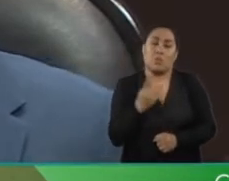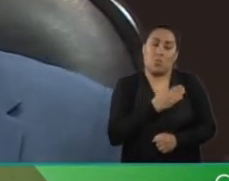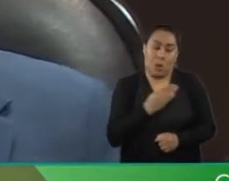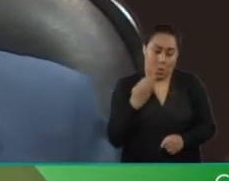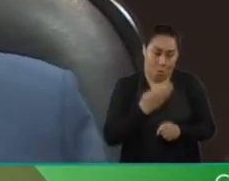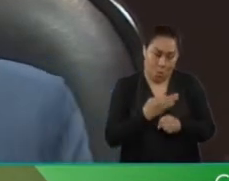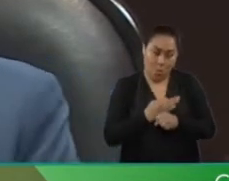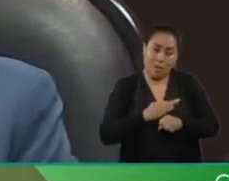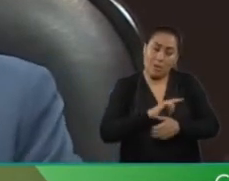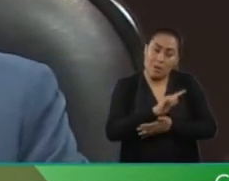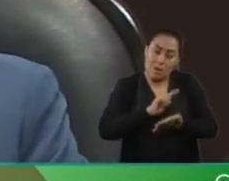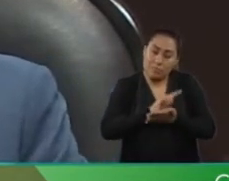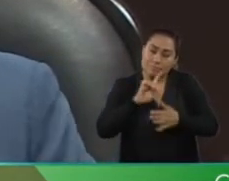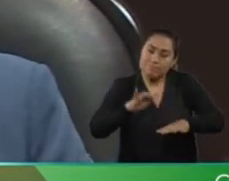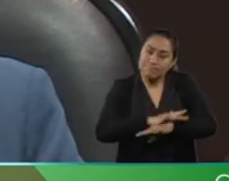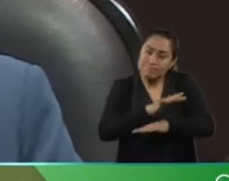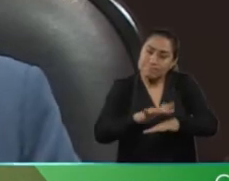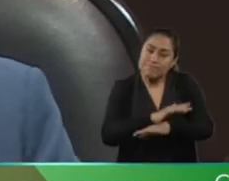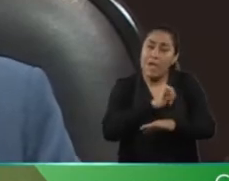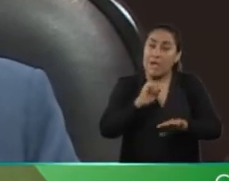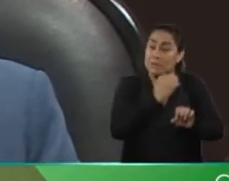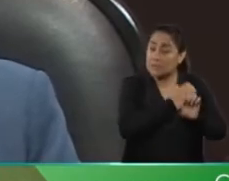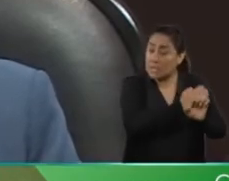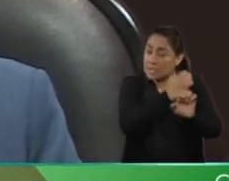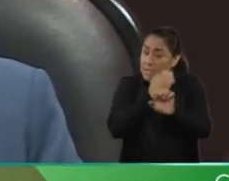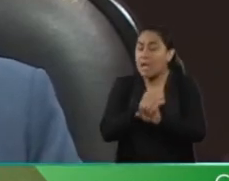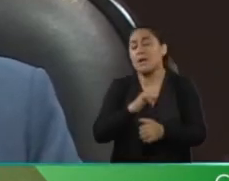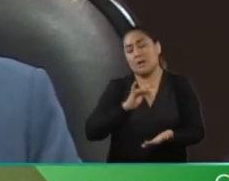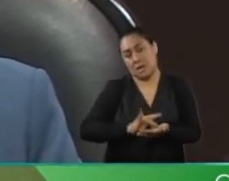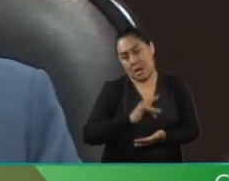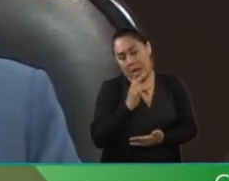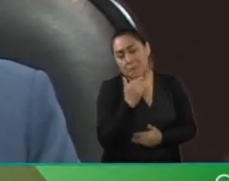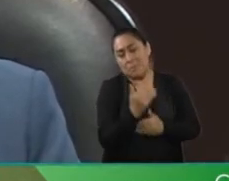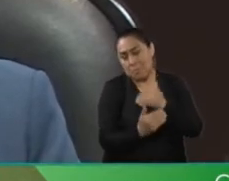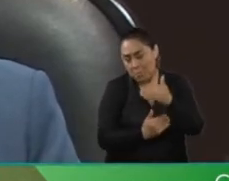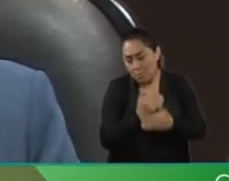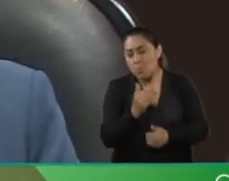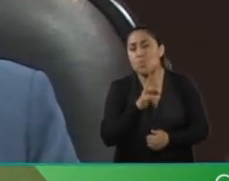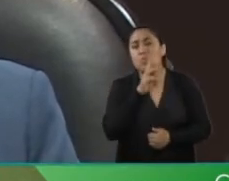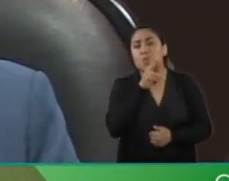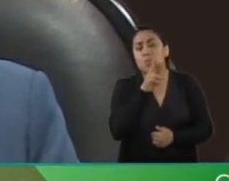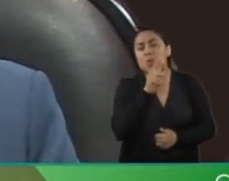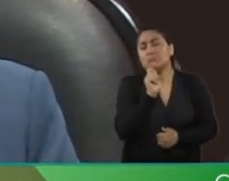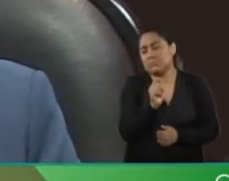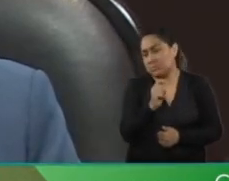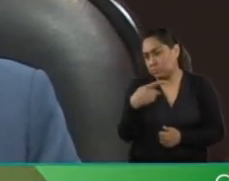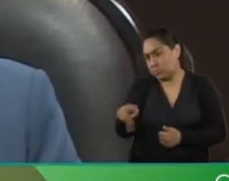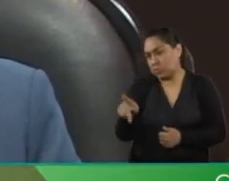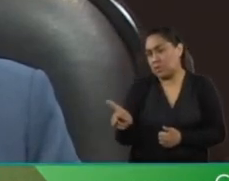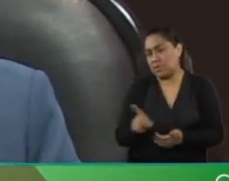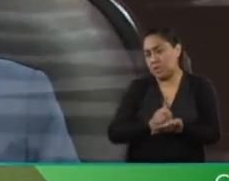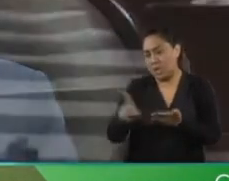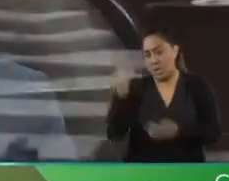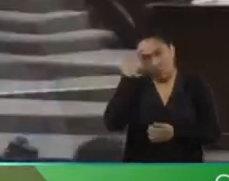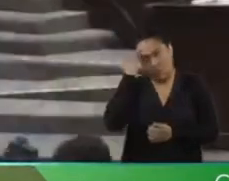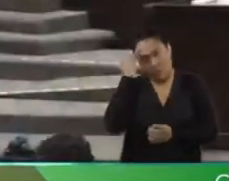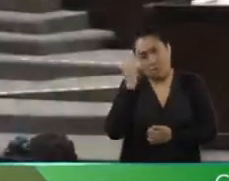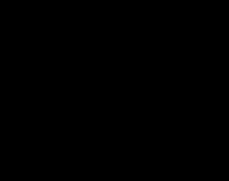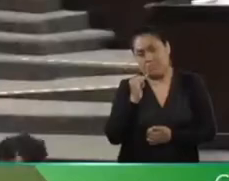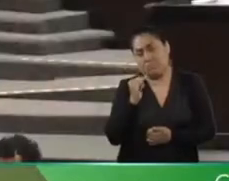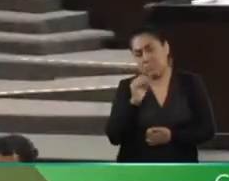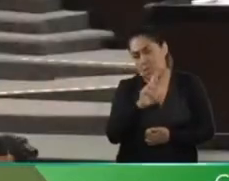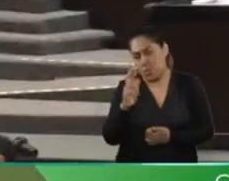cambios legislativos en las entidades federativas han permitido avances en el reconocimiento de los derechos indígenas. Por ejemplo, en el estado de